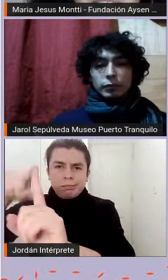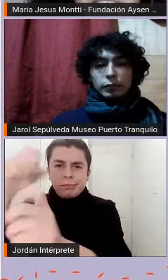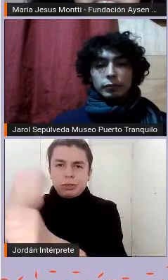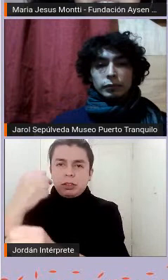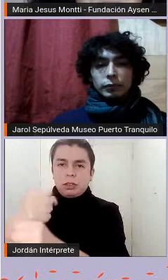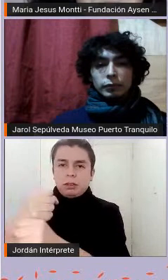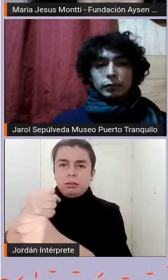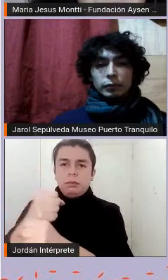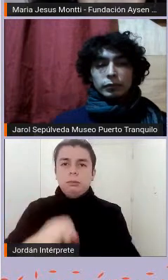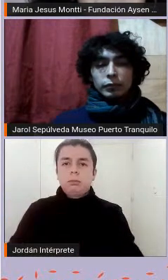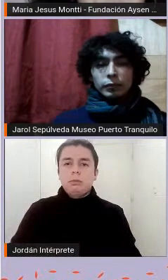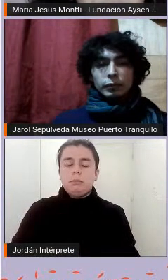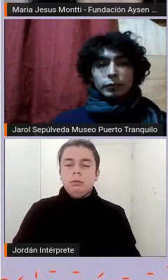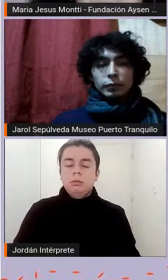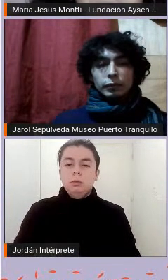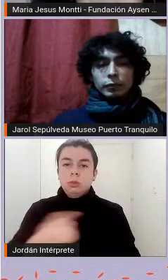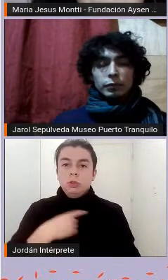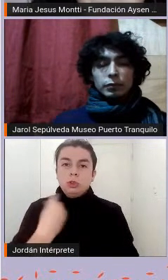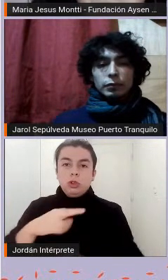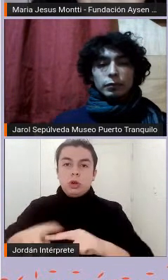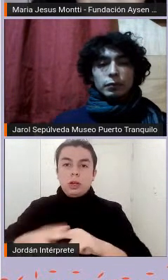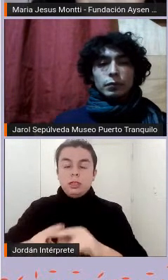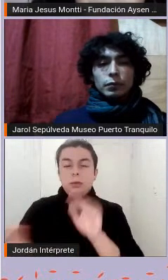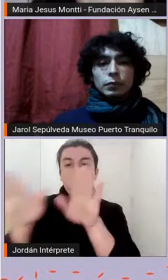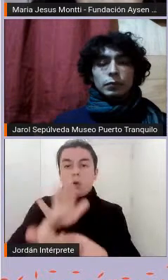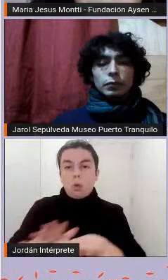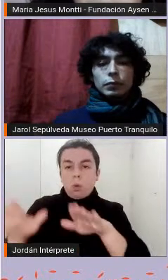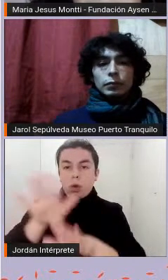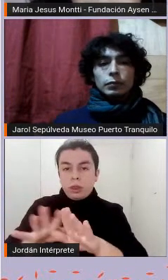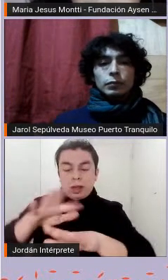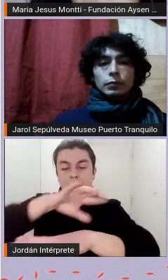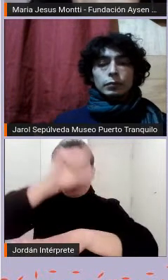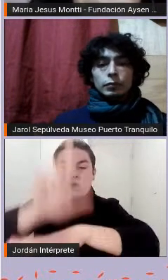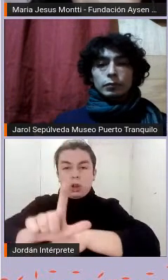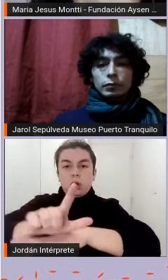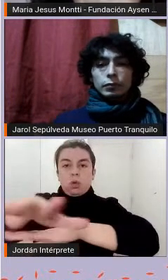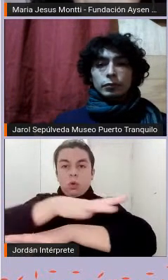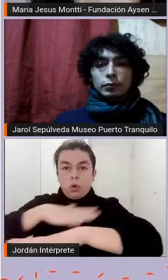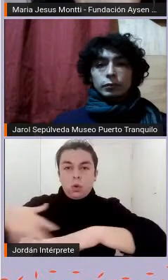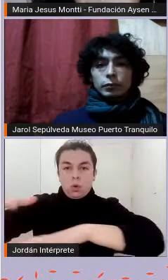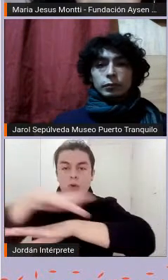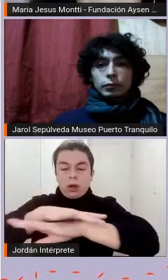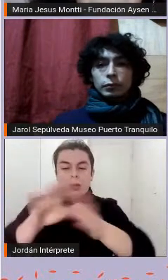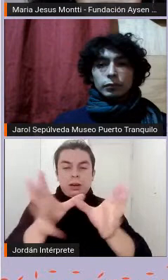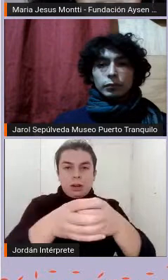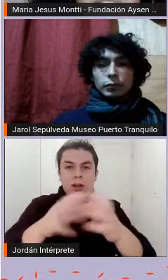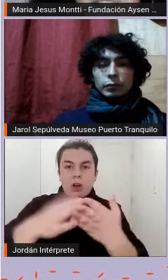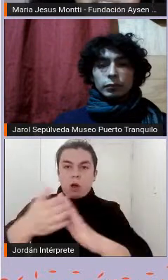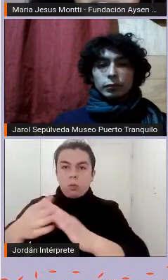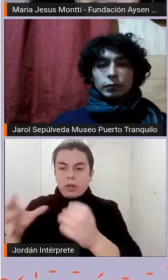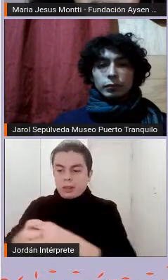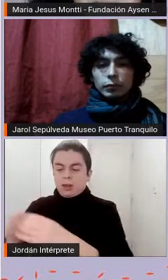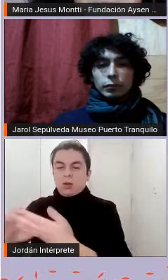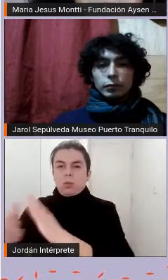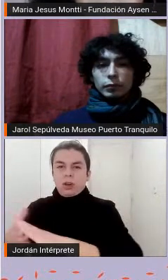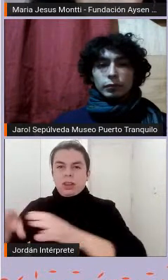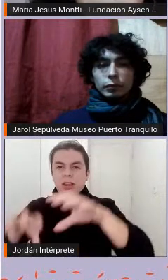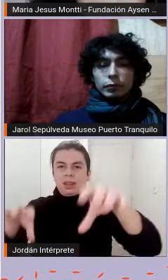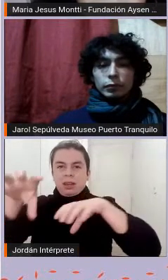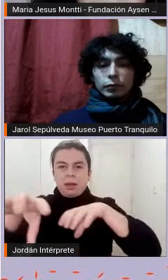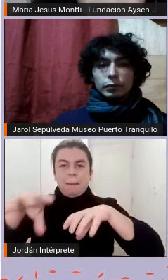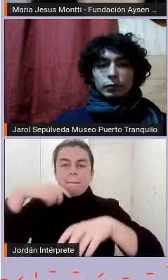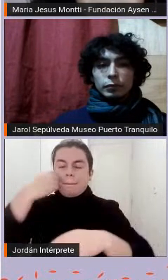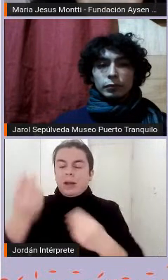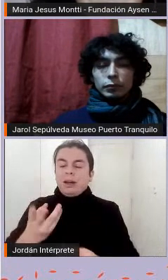radica en hacer conservación desde las comunidades locales de Aysén para el desarrollo del ecoturismo. Y es así